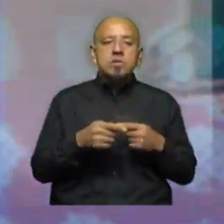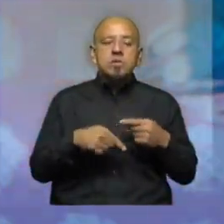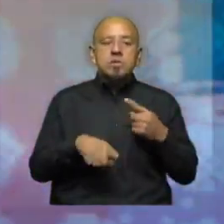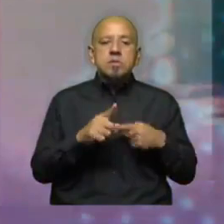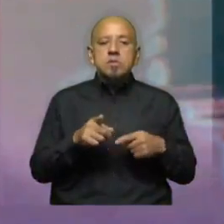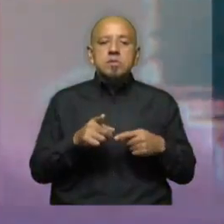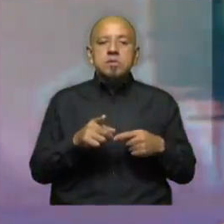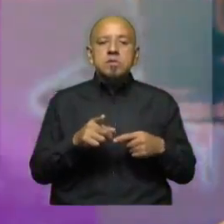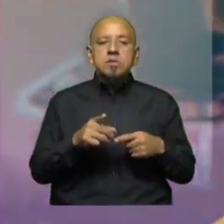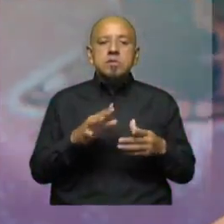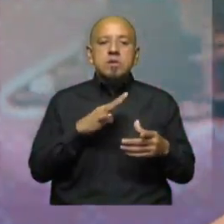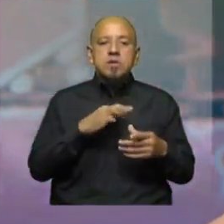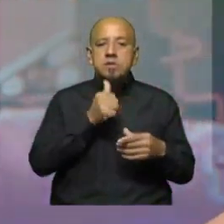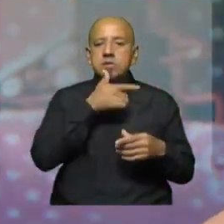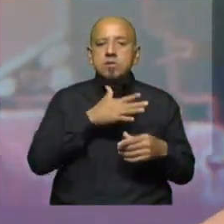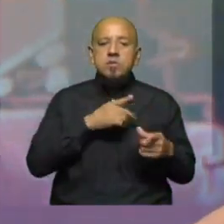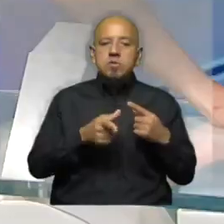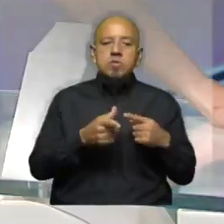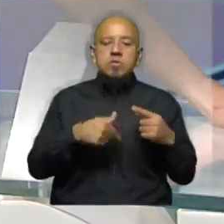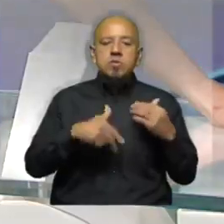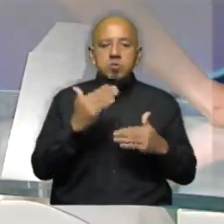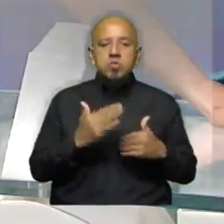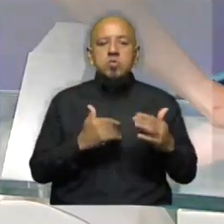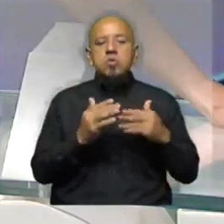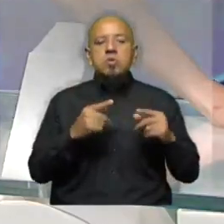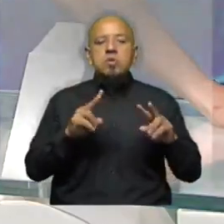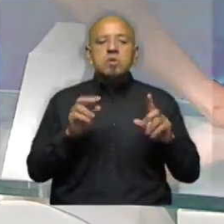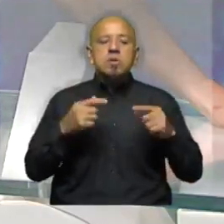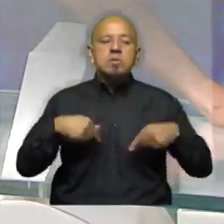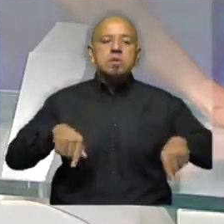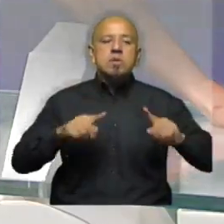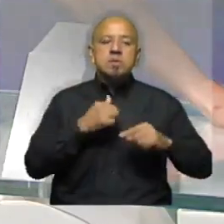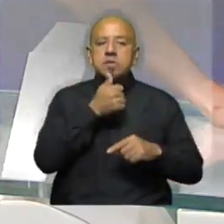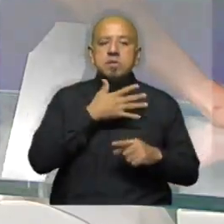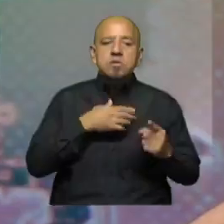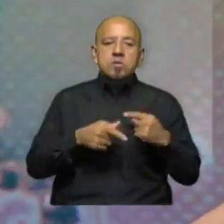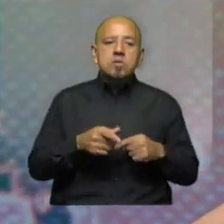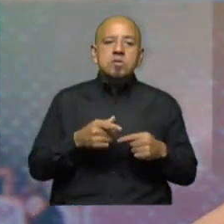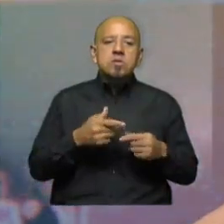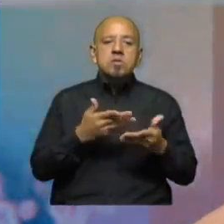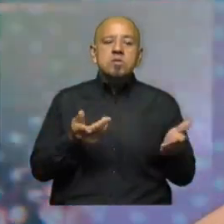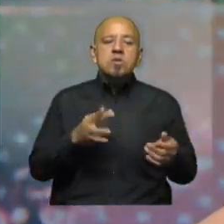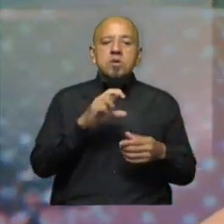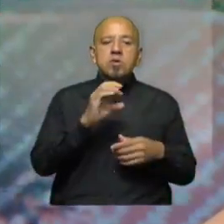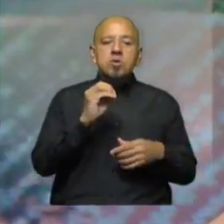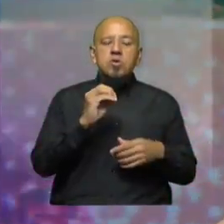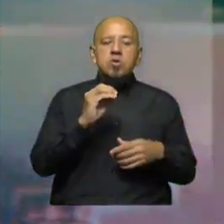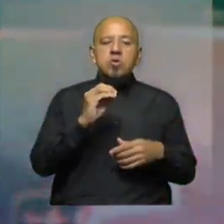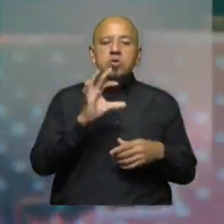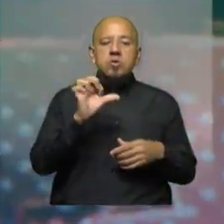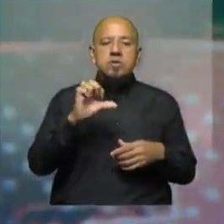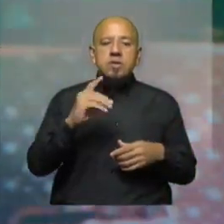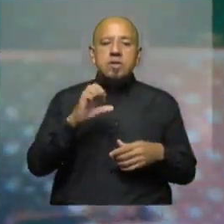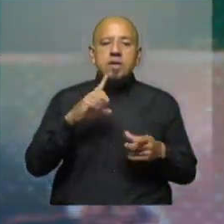además tiene historias muy lindas en cuanto a su construcción, en cuanto al significado histórico de las rosas, que es El Rosedal. Va a estar charlando con Daniel de